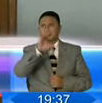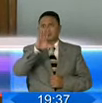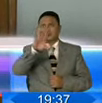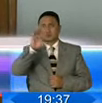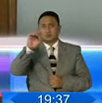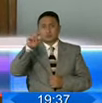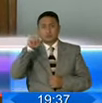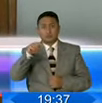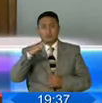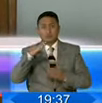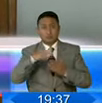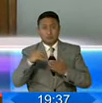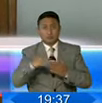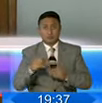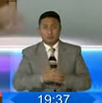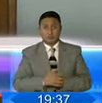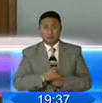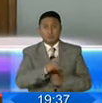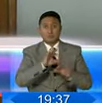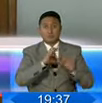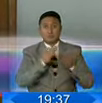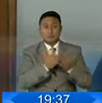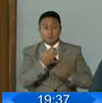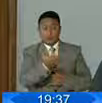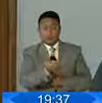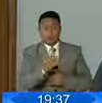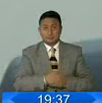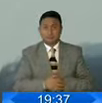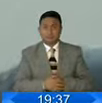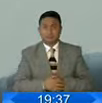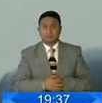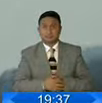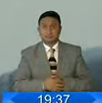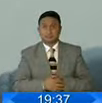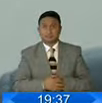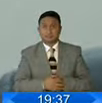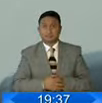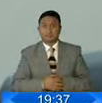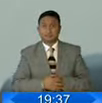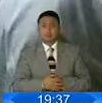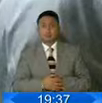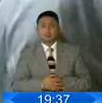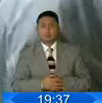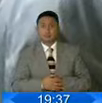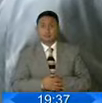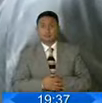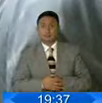casi, a la parte que se siente agraviada. En Quito, informó Andrea Valareso.